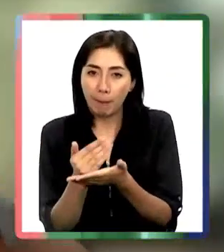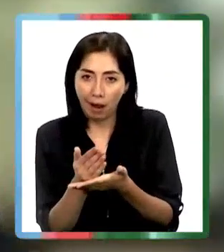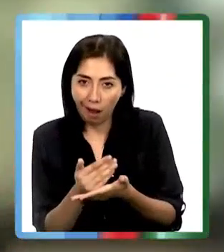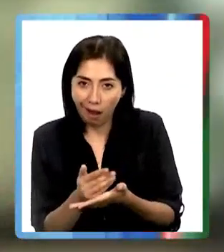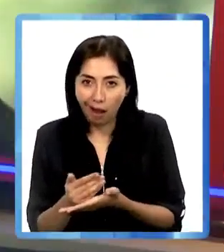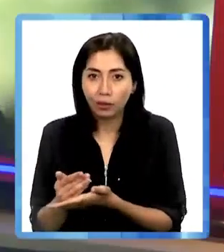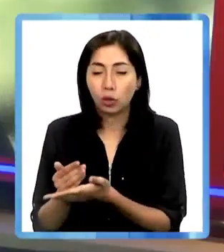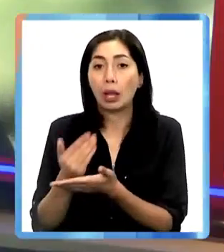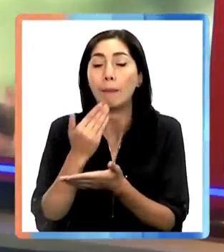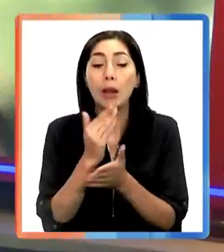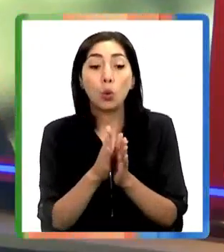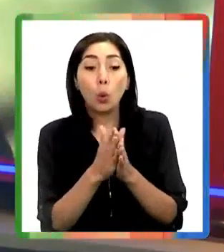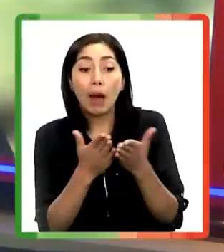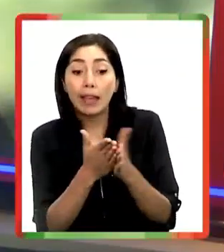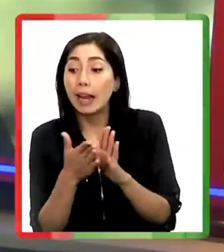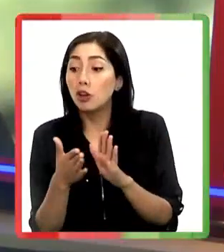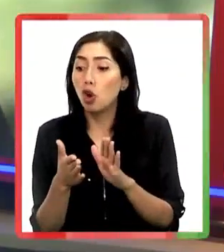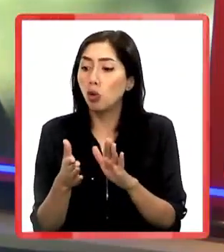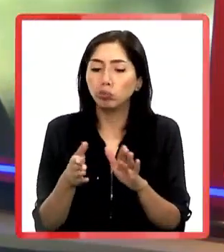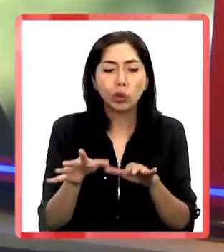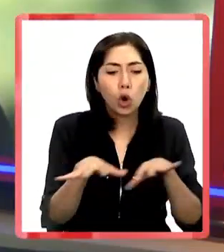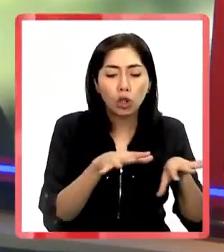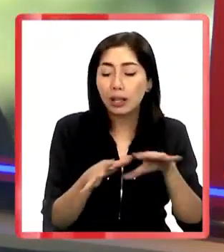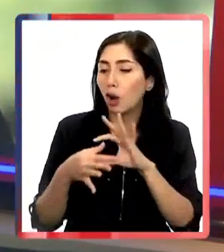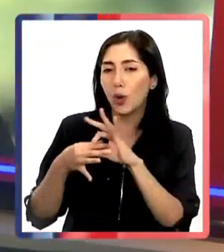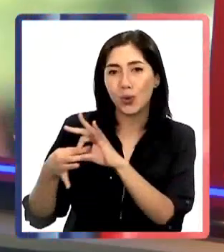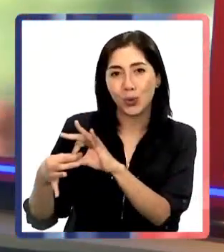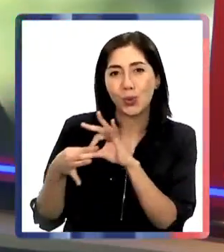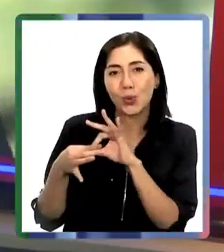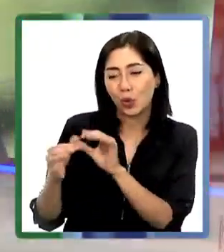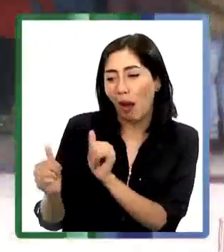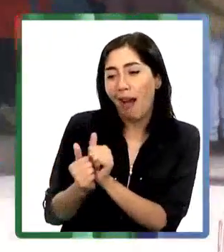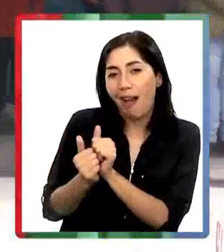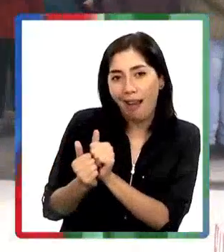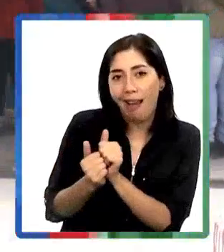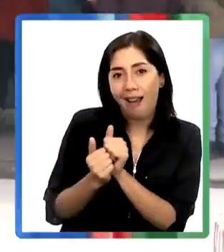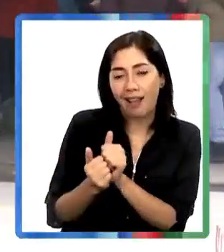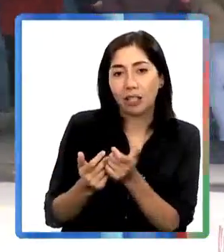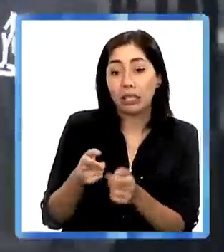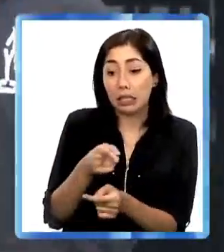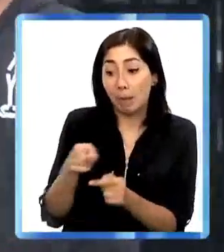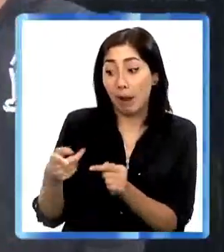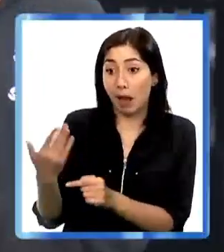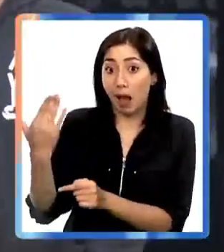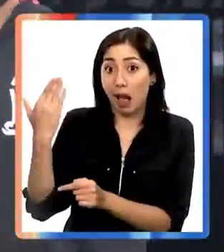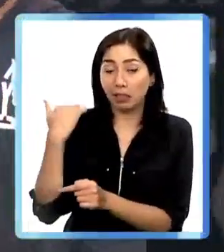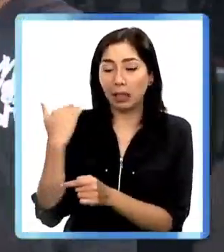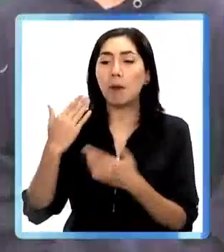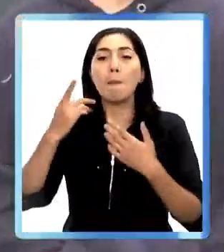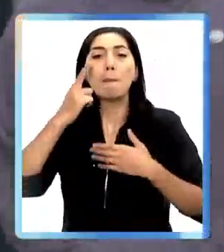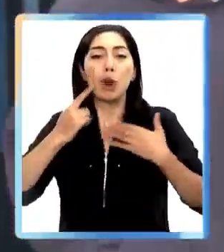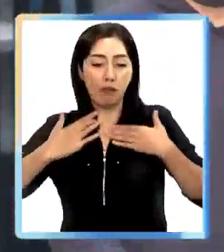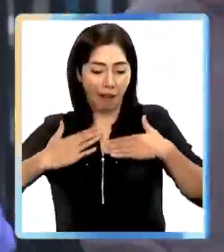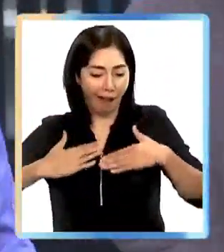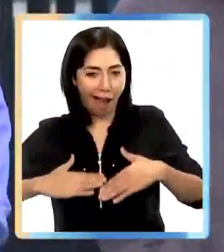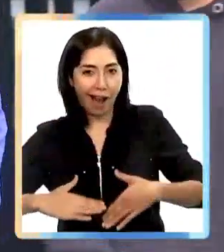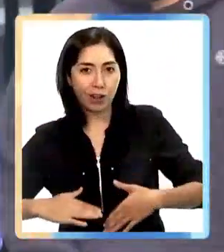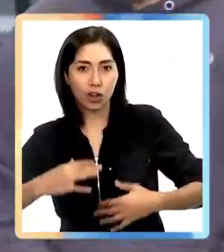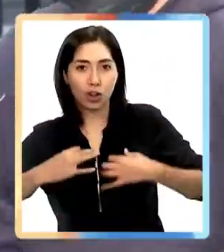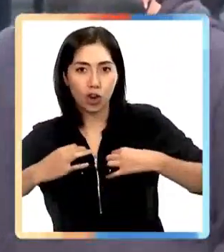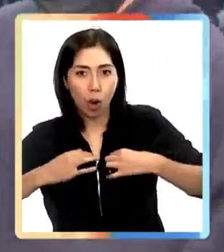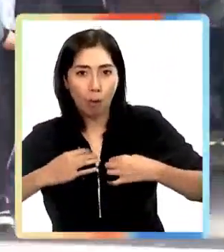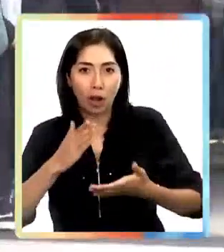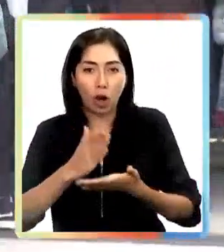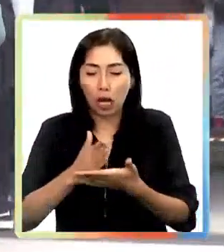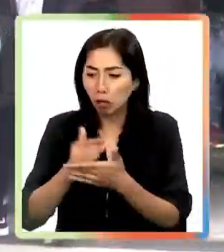ellos, preparando en conjunto los útiles, ¿cierto? La semana previa o antes, probarles el